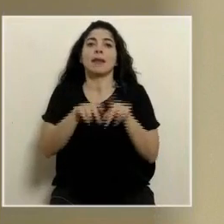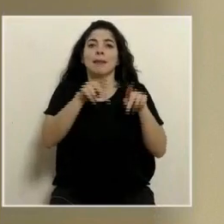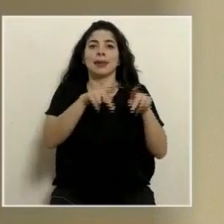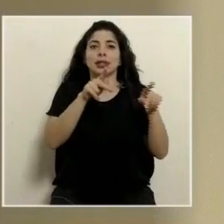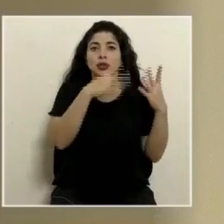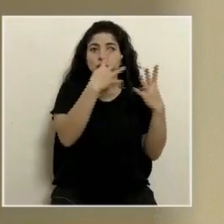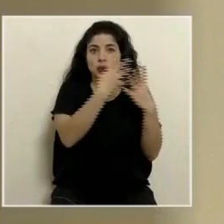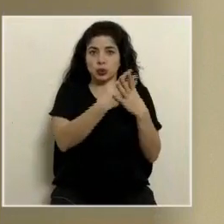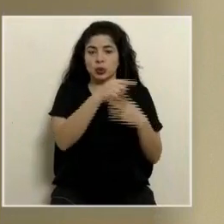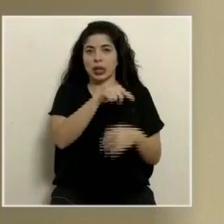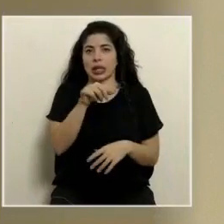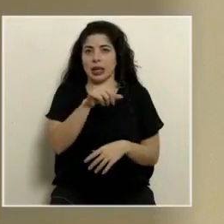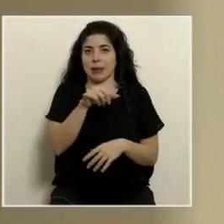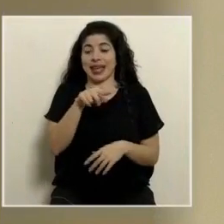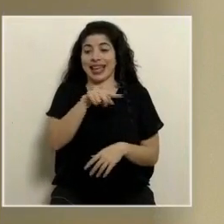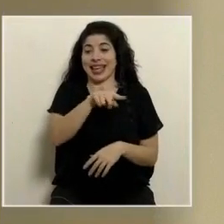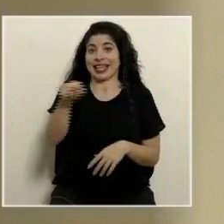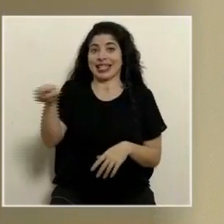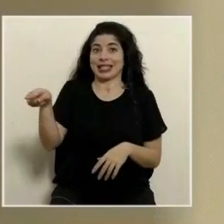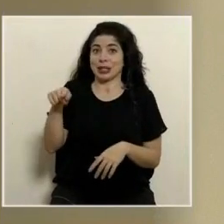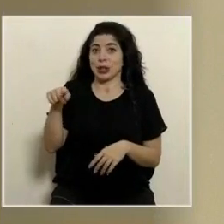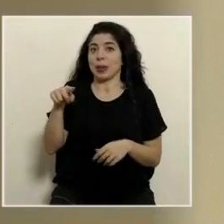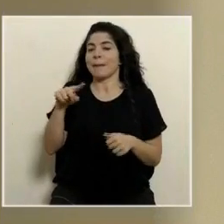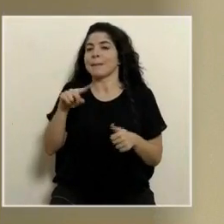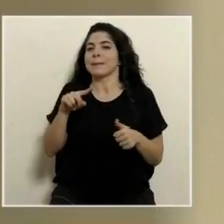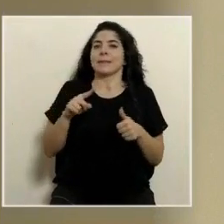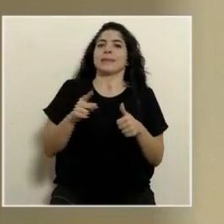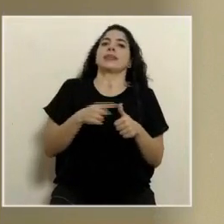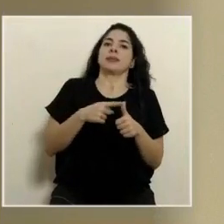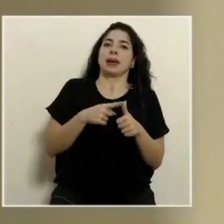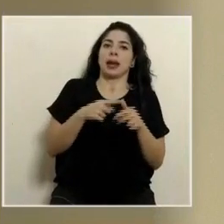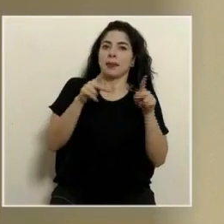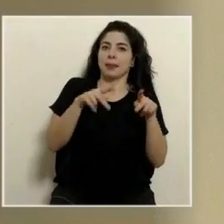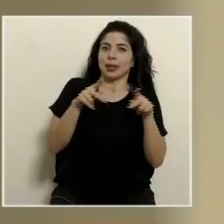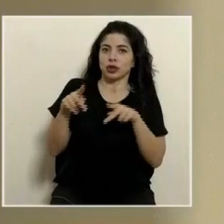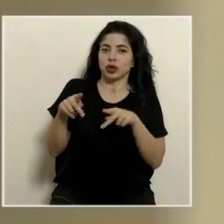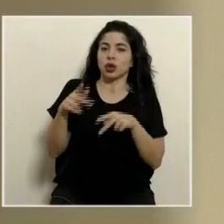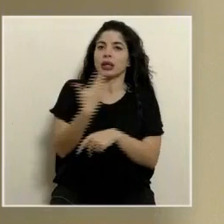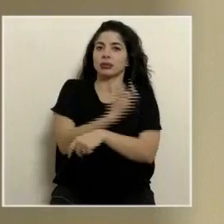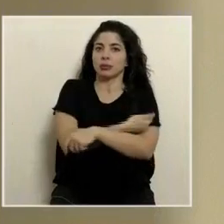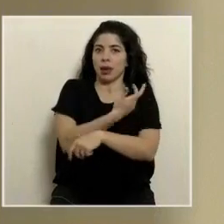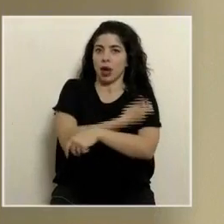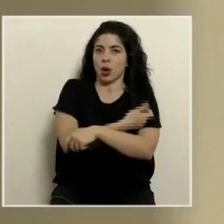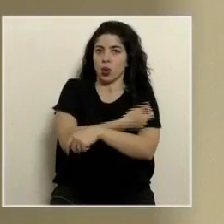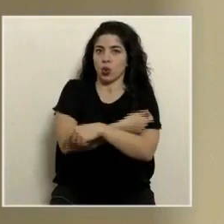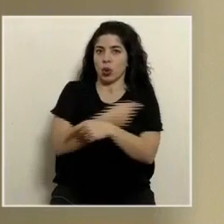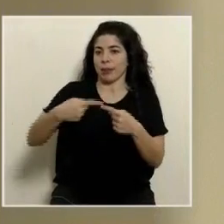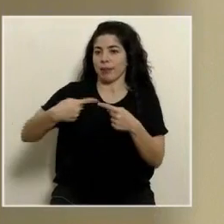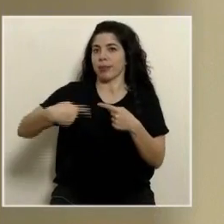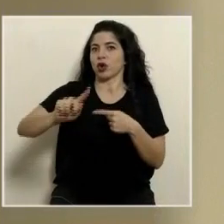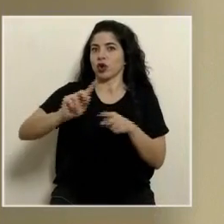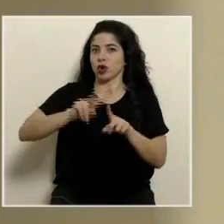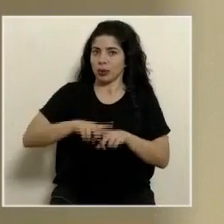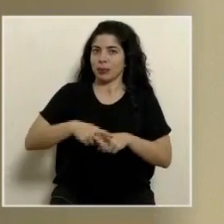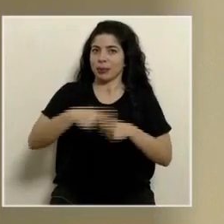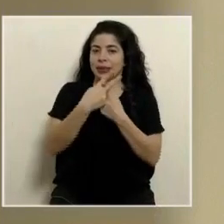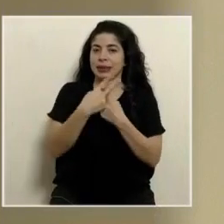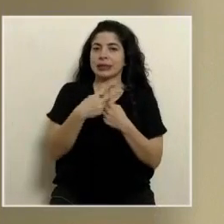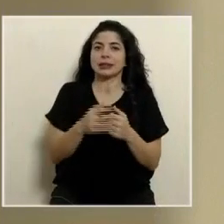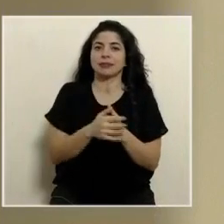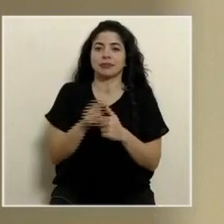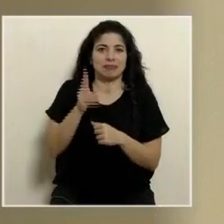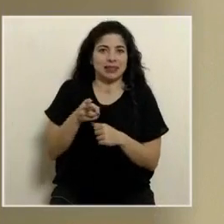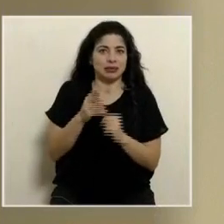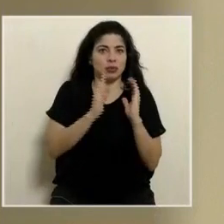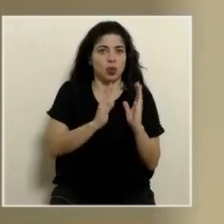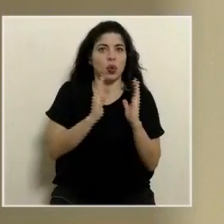de libertad. Estos son las personas que se empezarán a vacunar en los próximos días, en ese